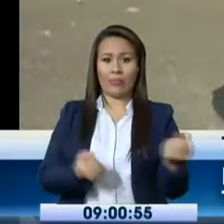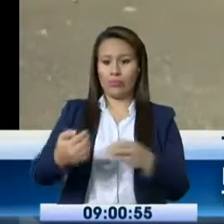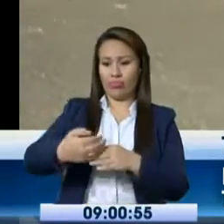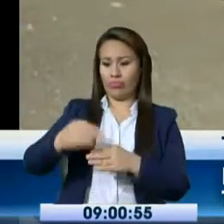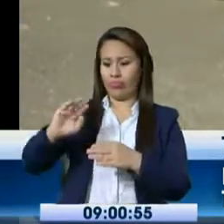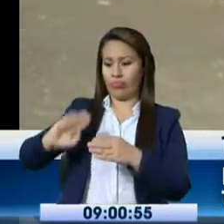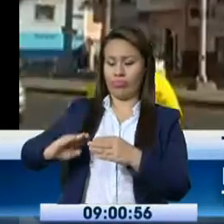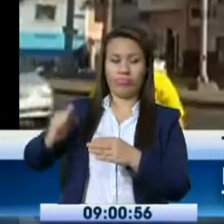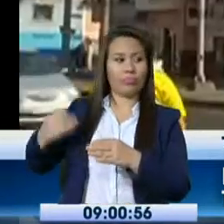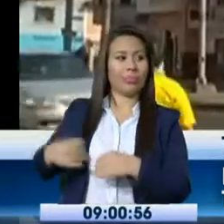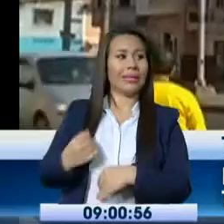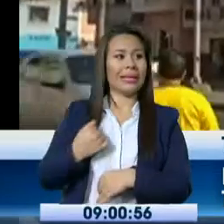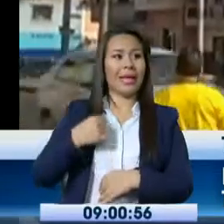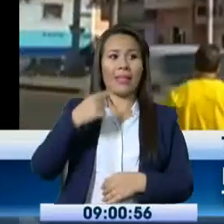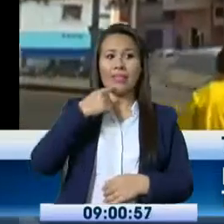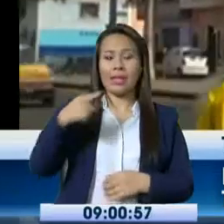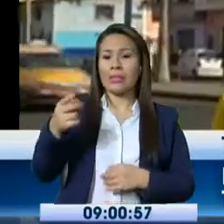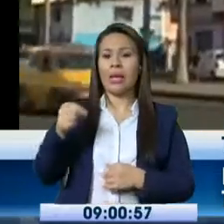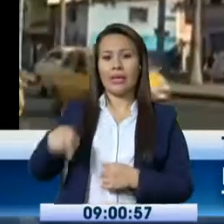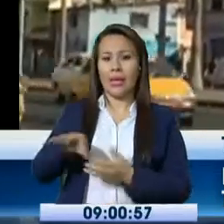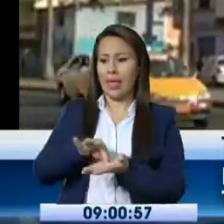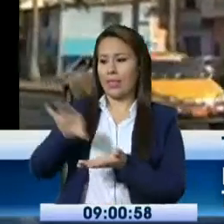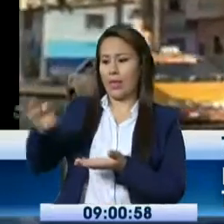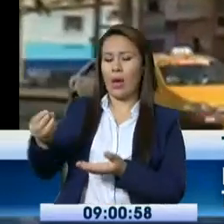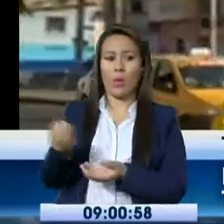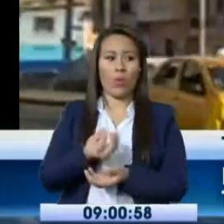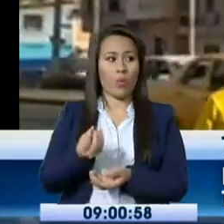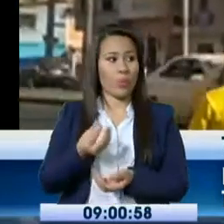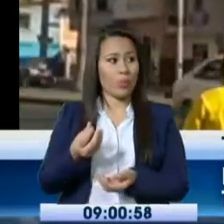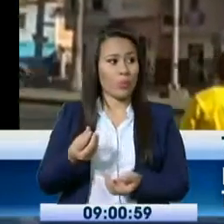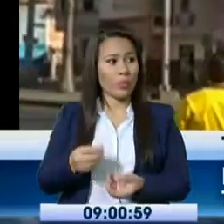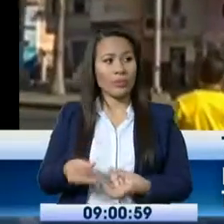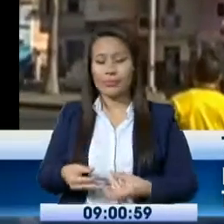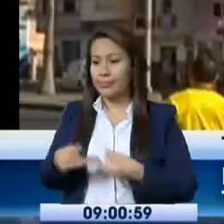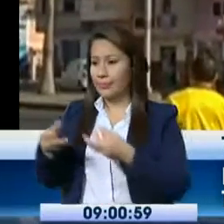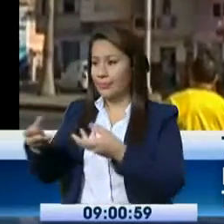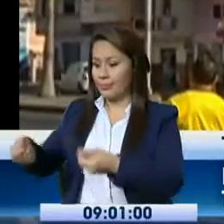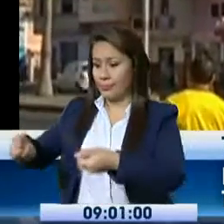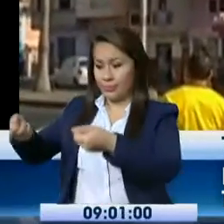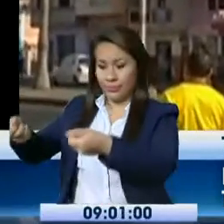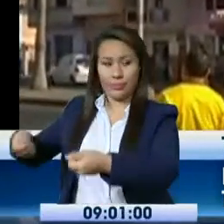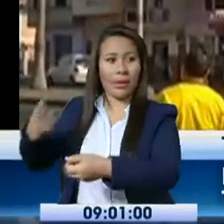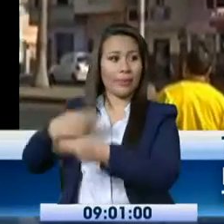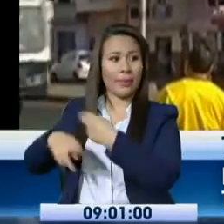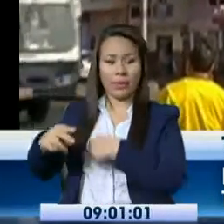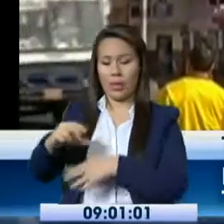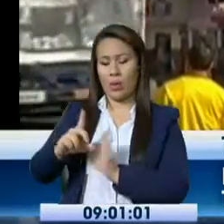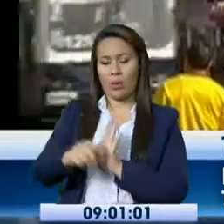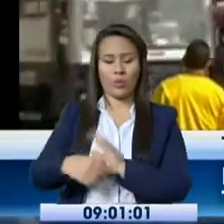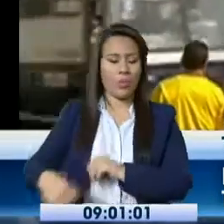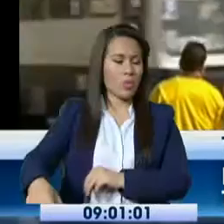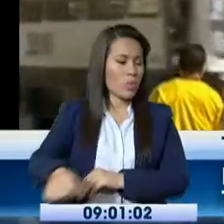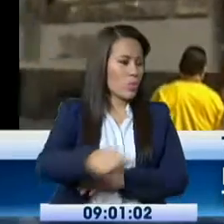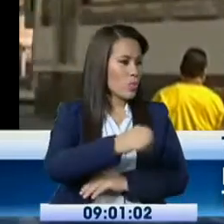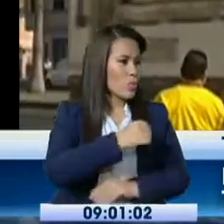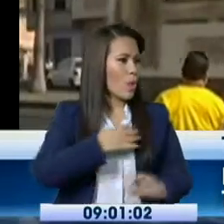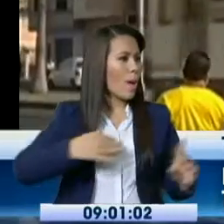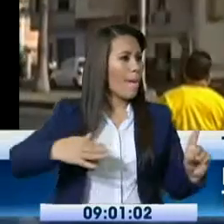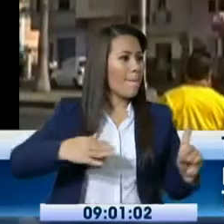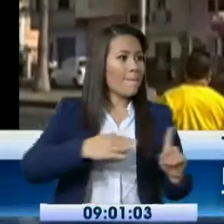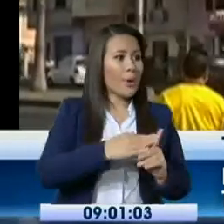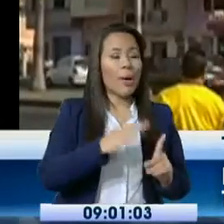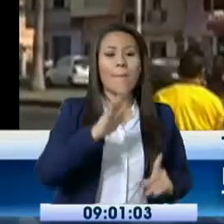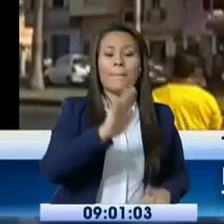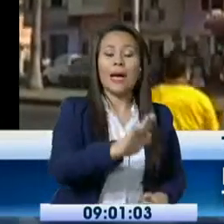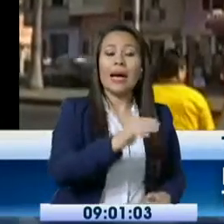lona que deja huevos aquí en la 36 y Argentina. Estaba dando huevo ahí, cuando ya venía caminando él pasó, pero se pasó el pare